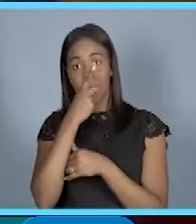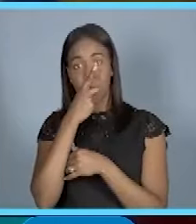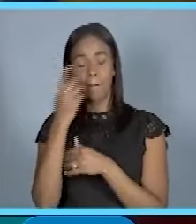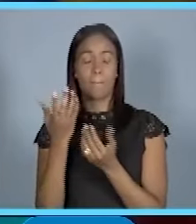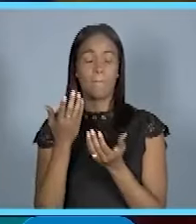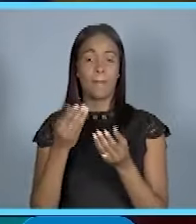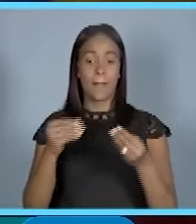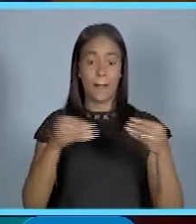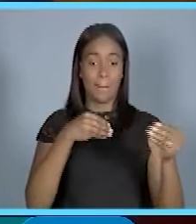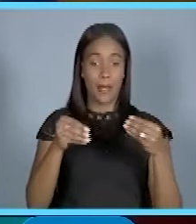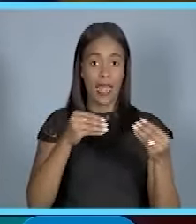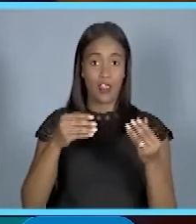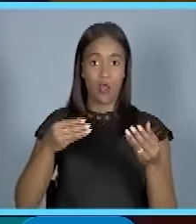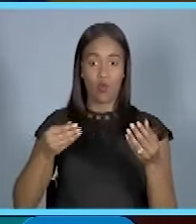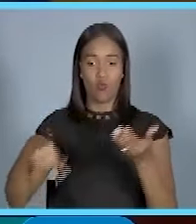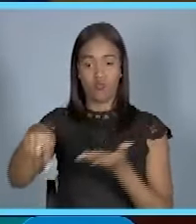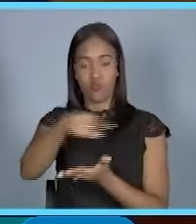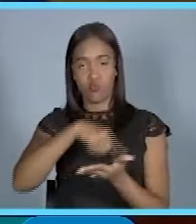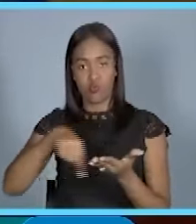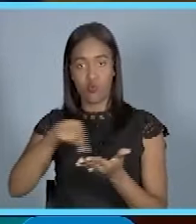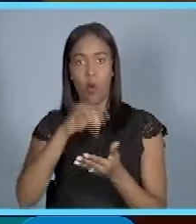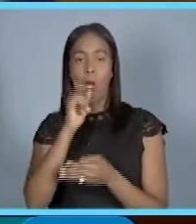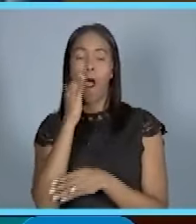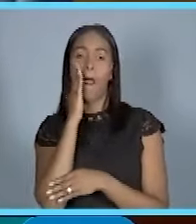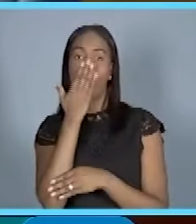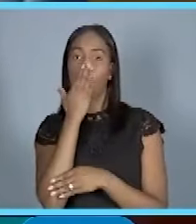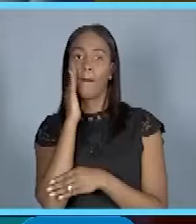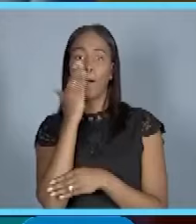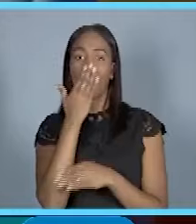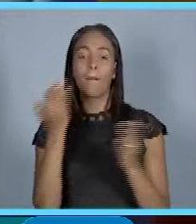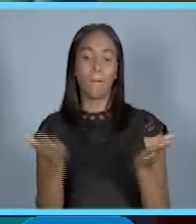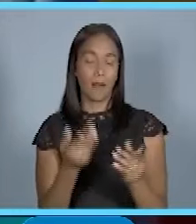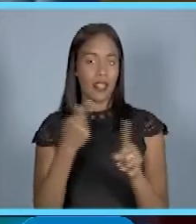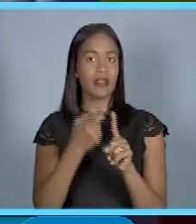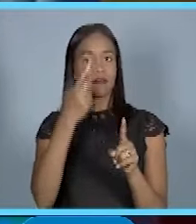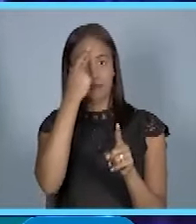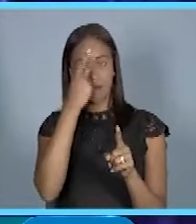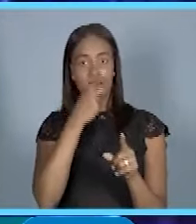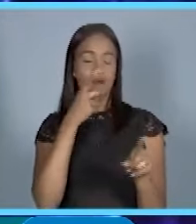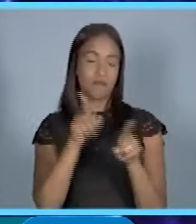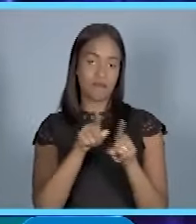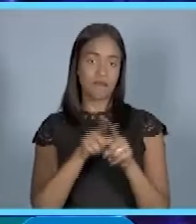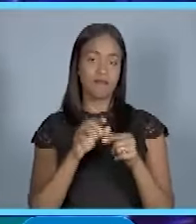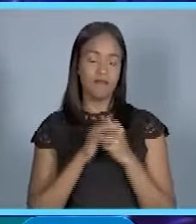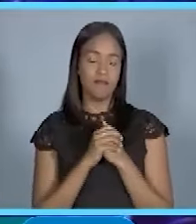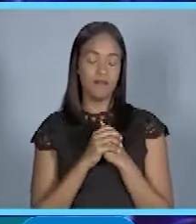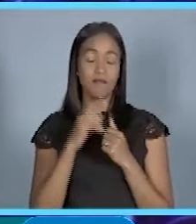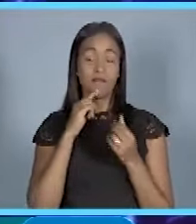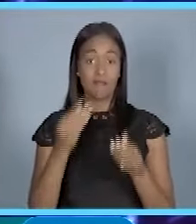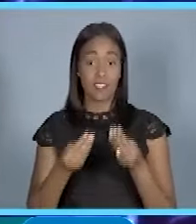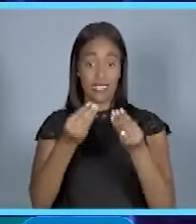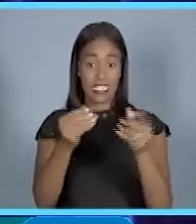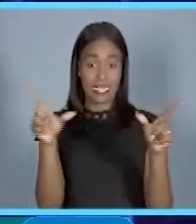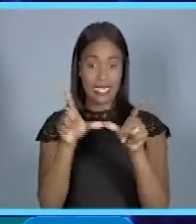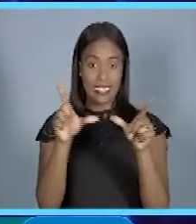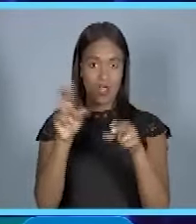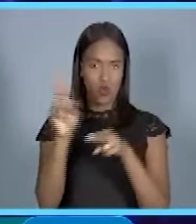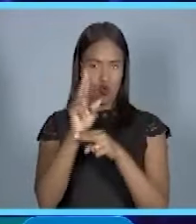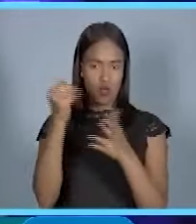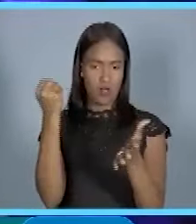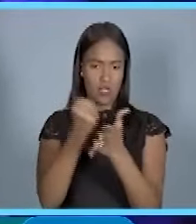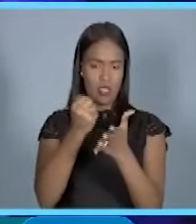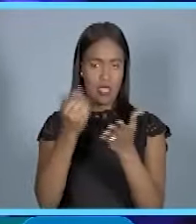platos y la vajilla y la servilleta también están hechos en República Dominicana. Precisaron que la emisión de la licencia de uso del sello